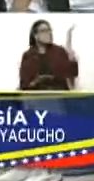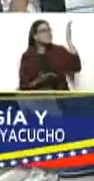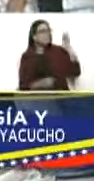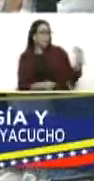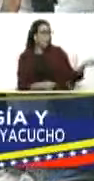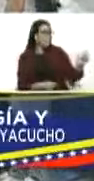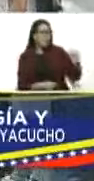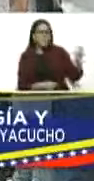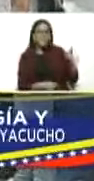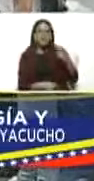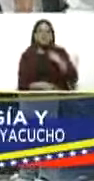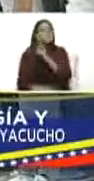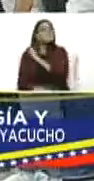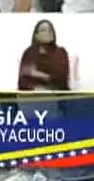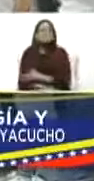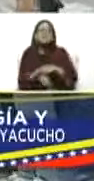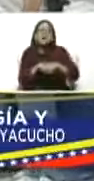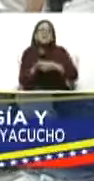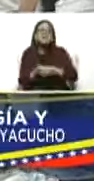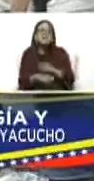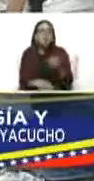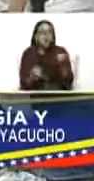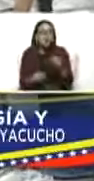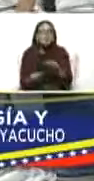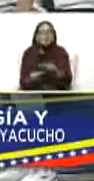Le dedico mucha fuerza.